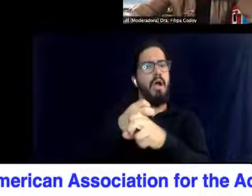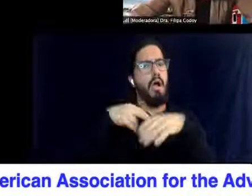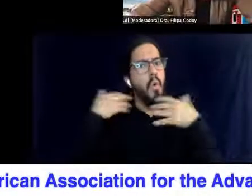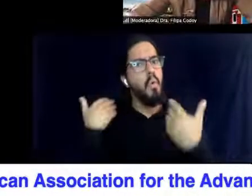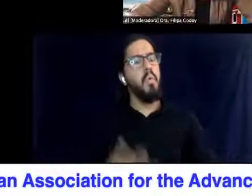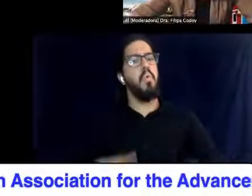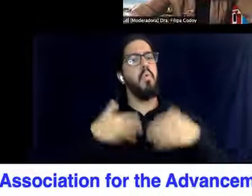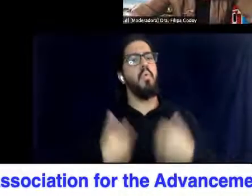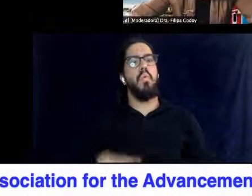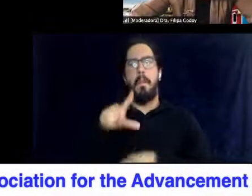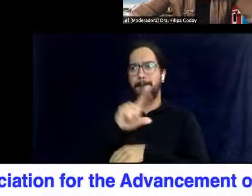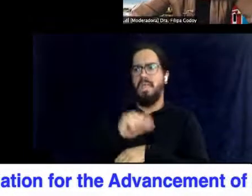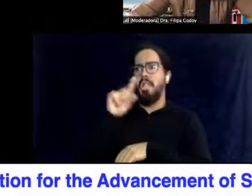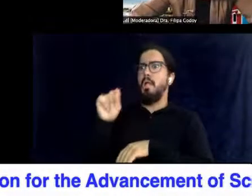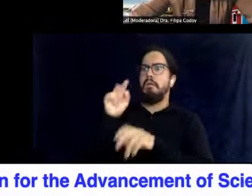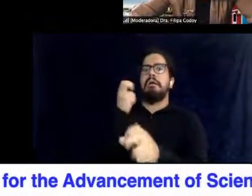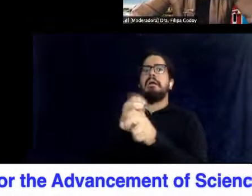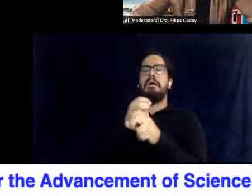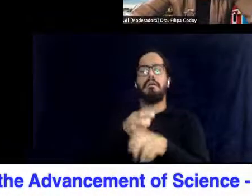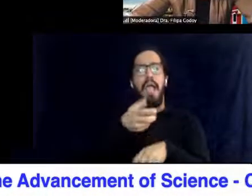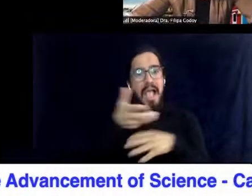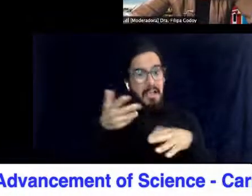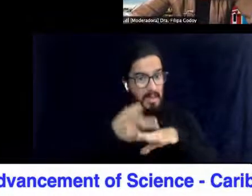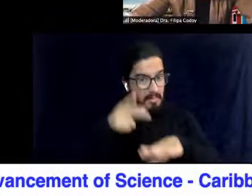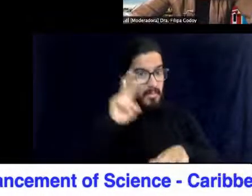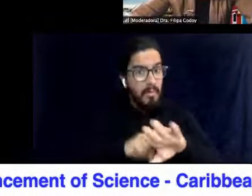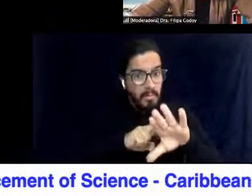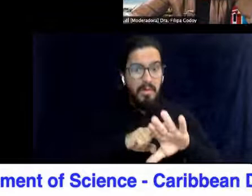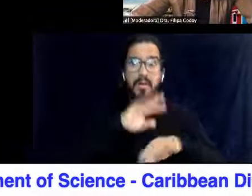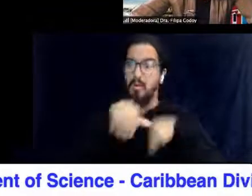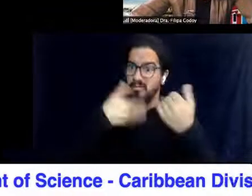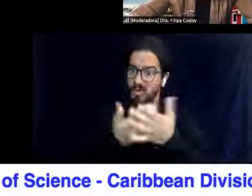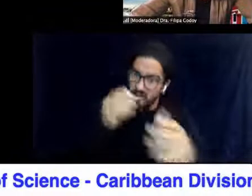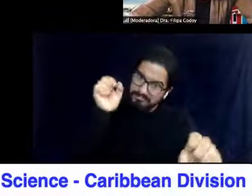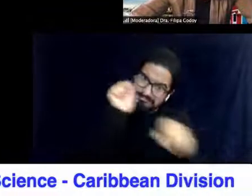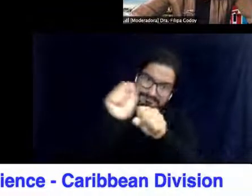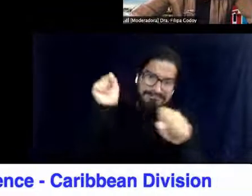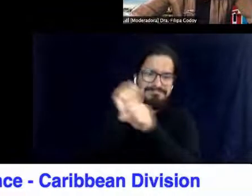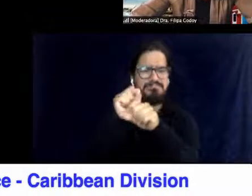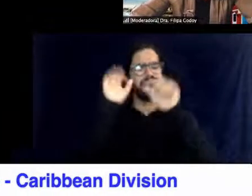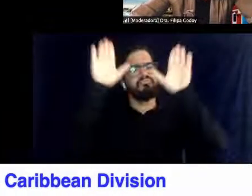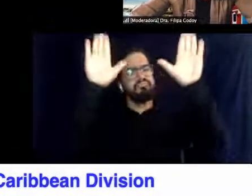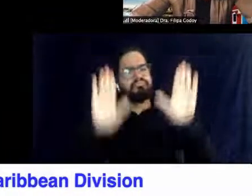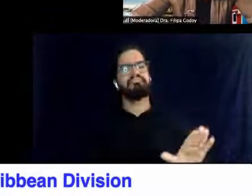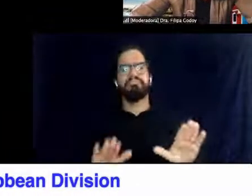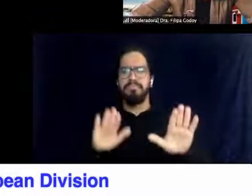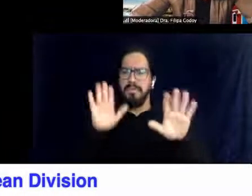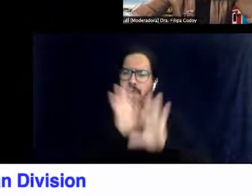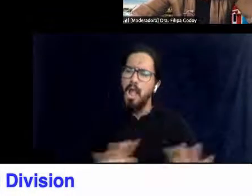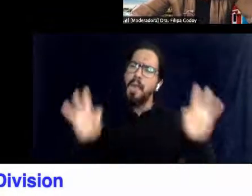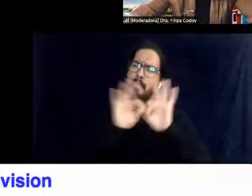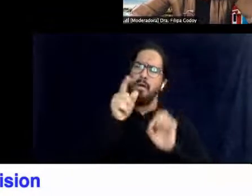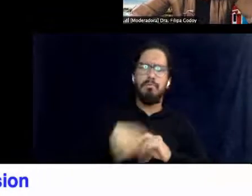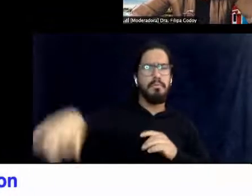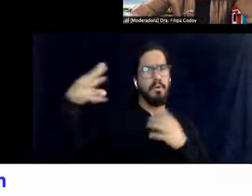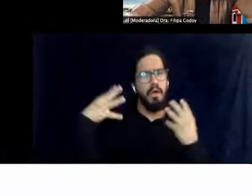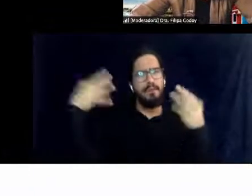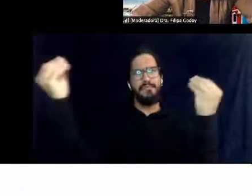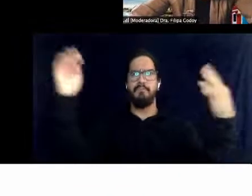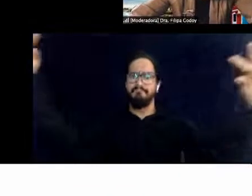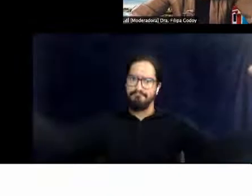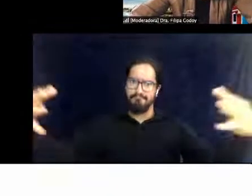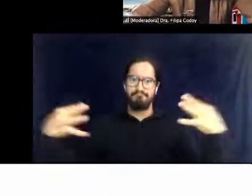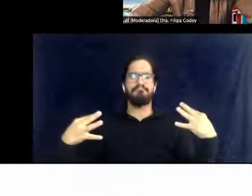extraordinario todo el trabajo que hacemos en Puerto Rico y es bueno que la comunidad lo sepa y lo aplauda. Desde luego, la Junta de Directores